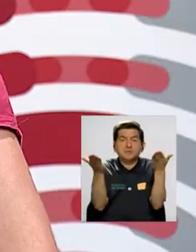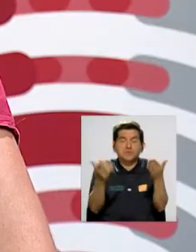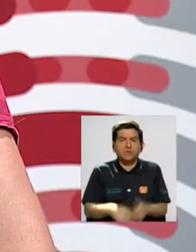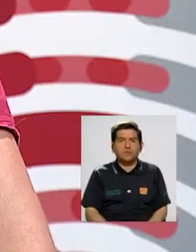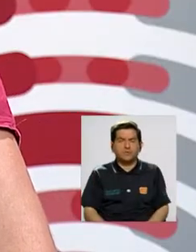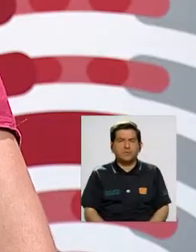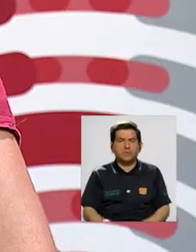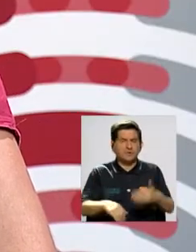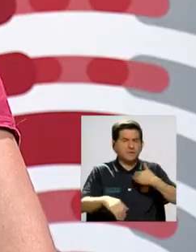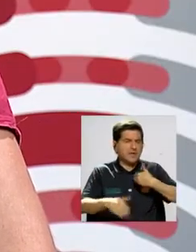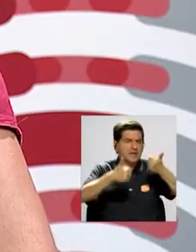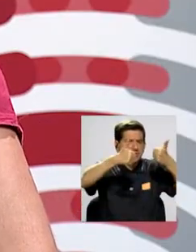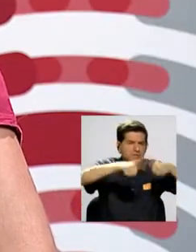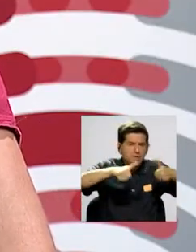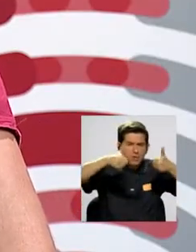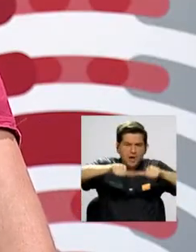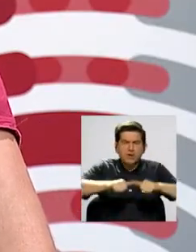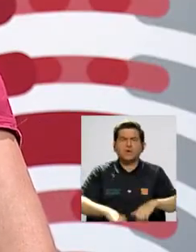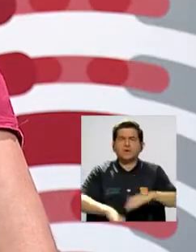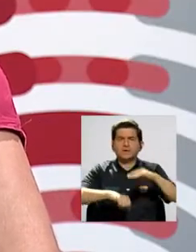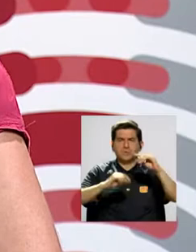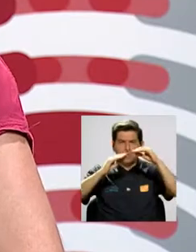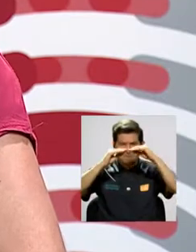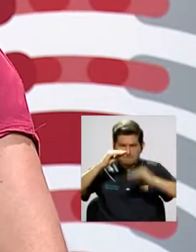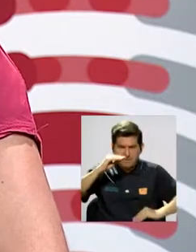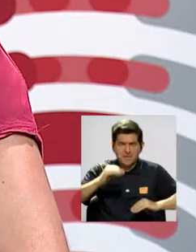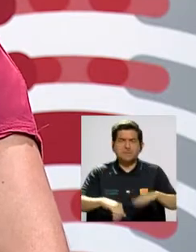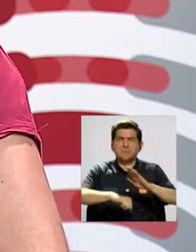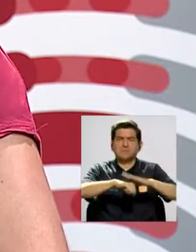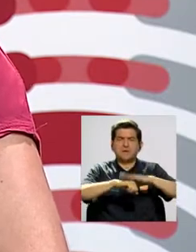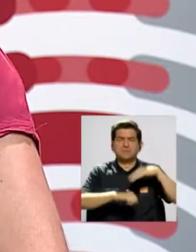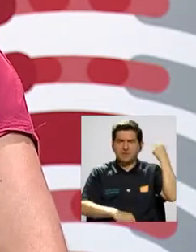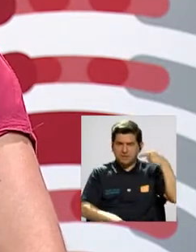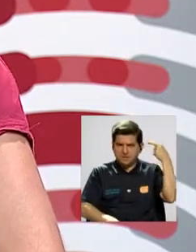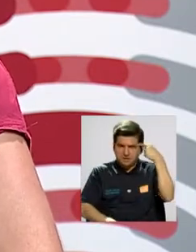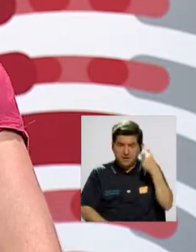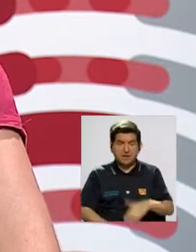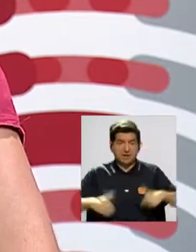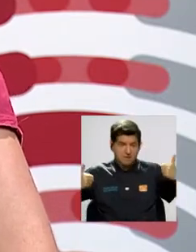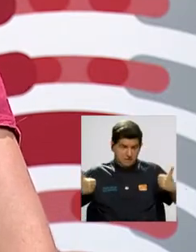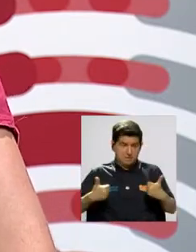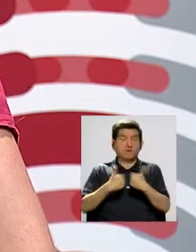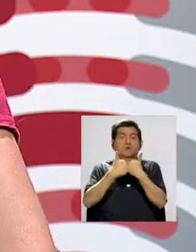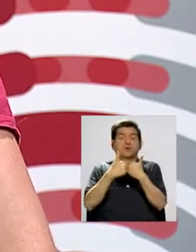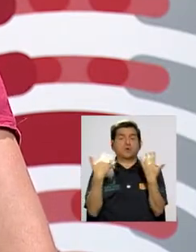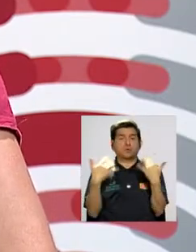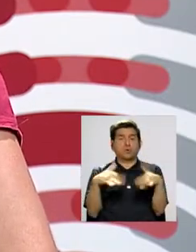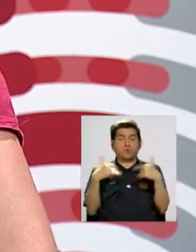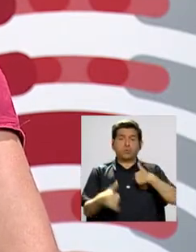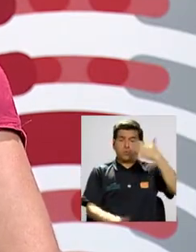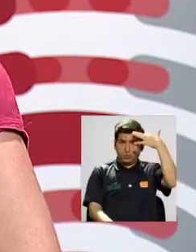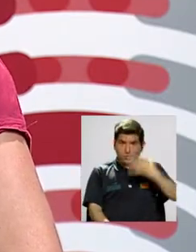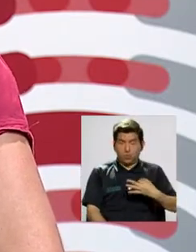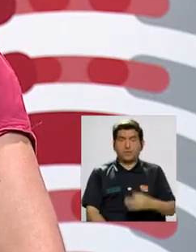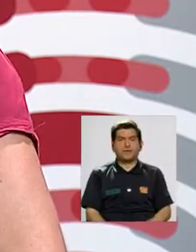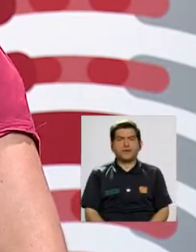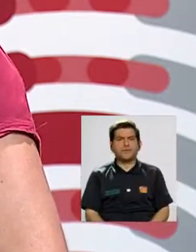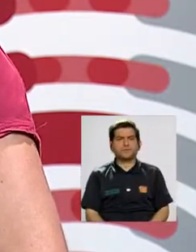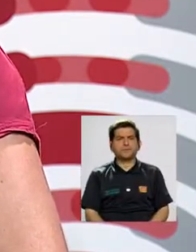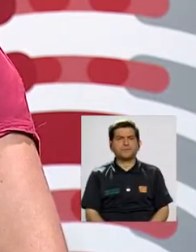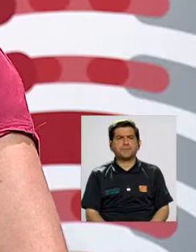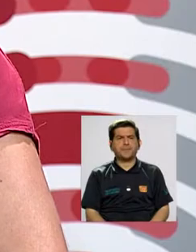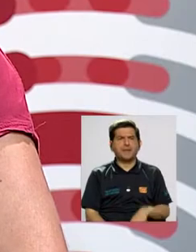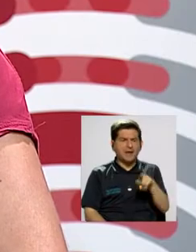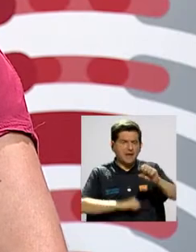acuerdos mínimos que nos permitan la gobernanza? Me parece que ese es uno de los grandes desafíos. Yo creo que una de las grandes pérdidas